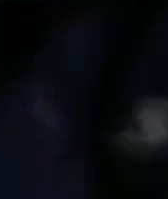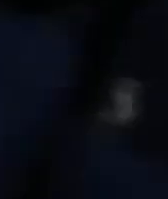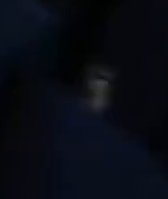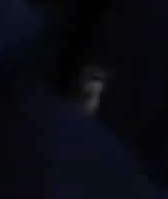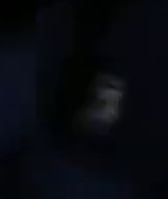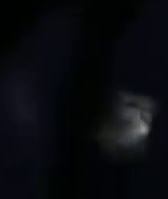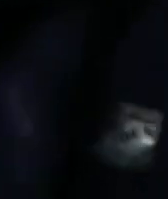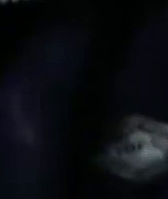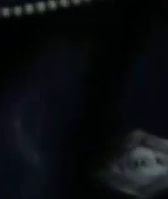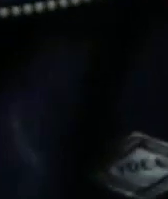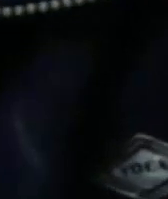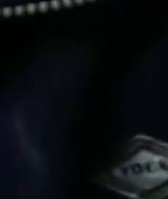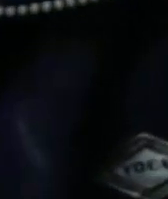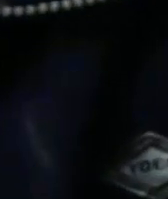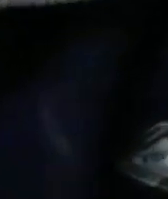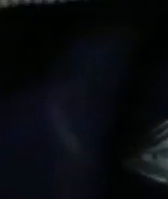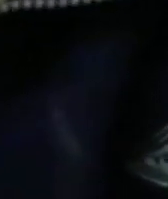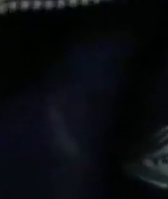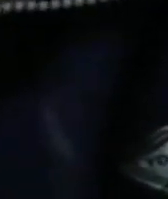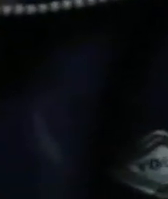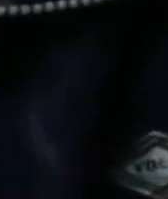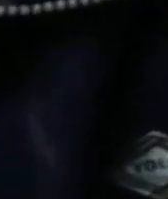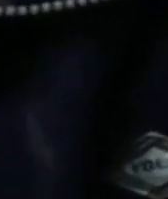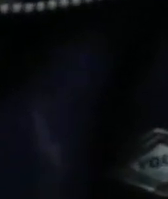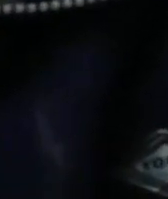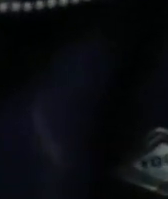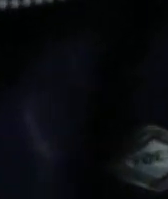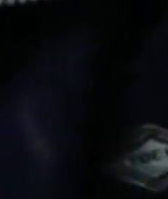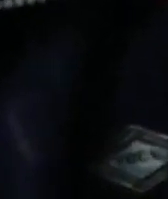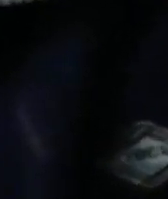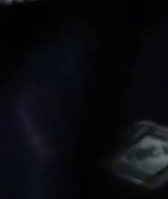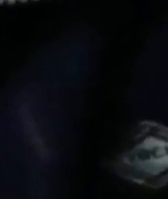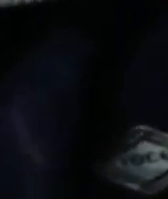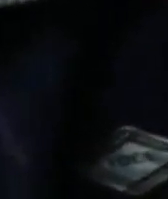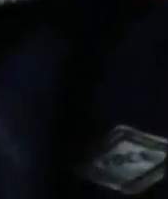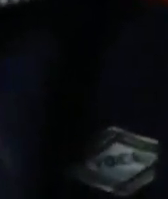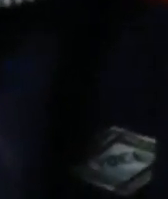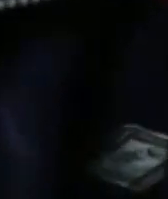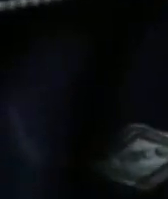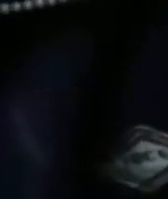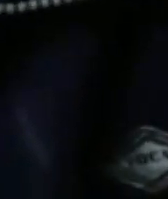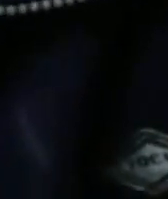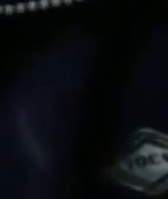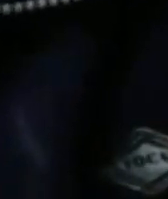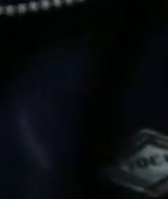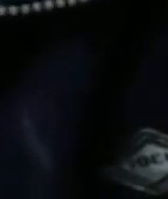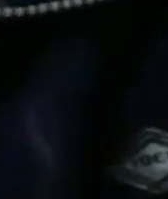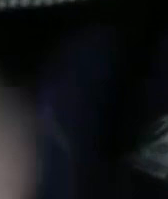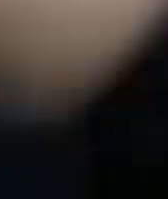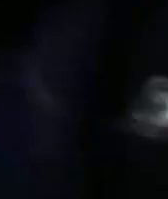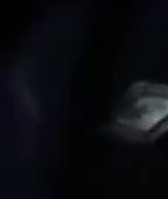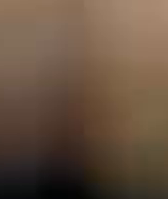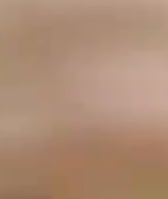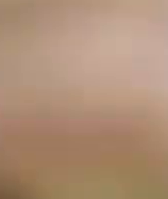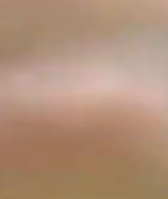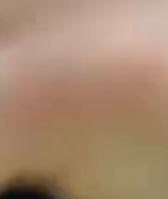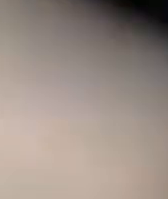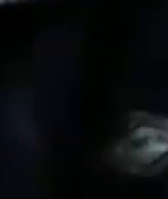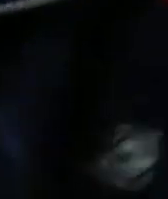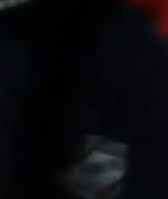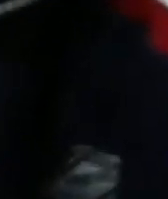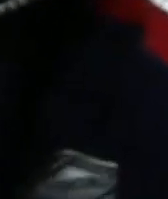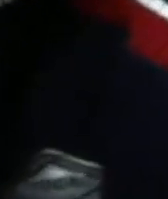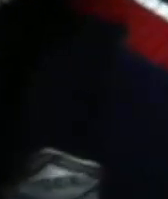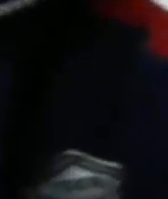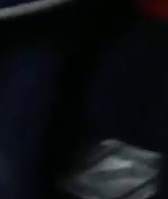nada, recuerden visitar el canal de Kat Dani, suscribirse a su canal. Si no están suscritos, ¿qué están esperando? Suscríbanse al canal de Kat Dani 100, que es un canal